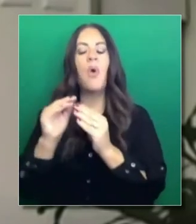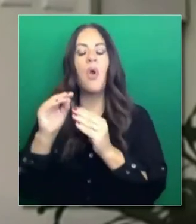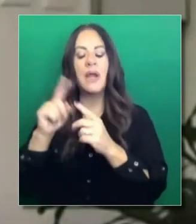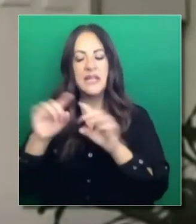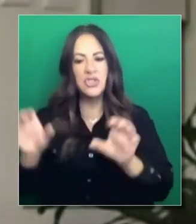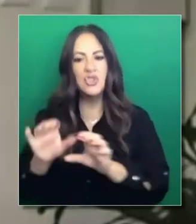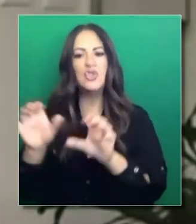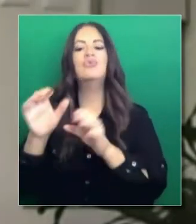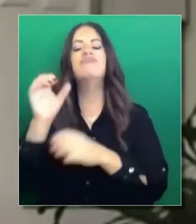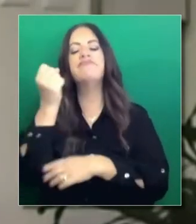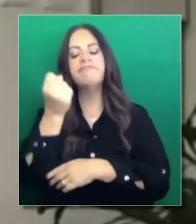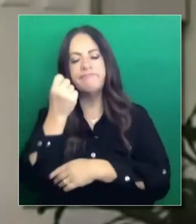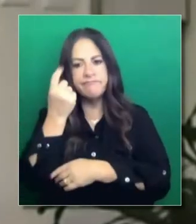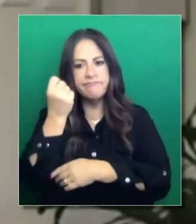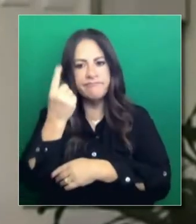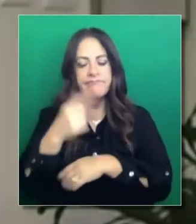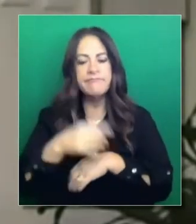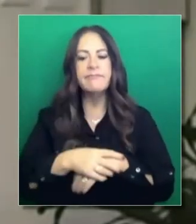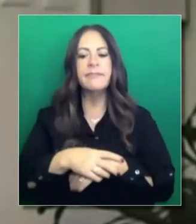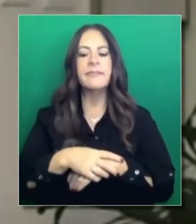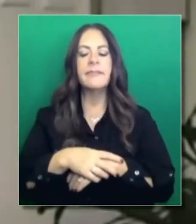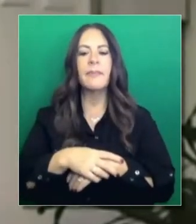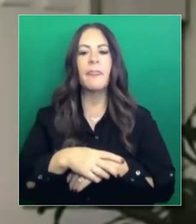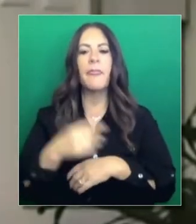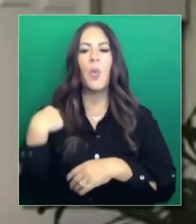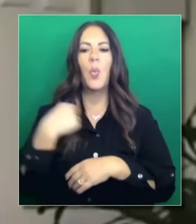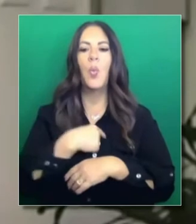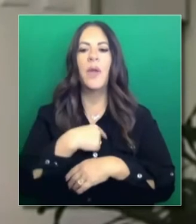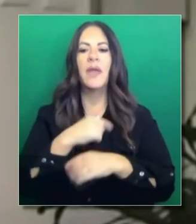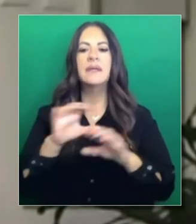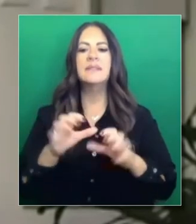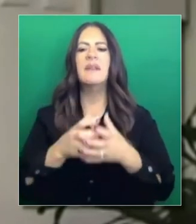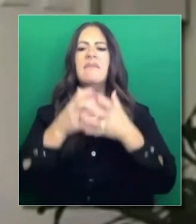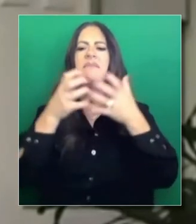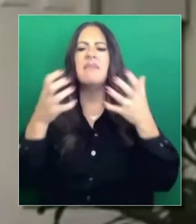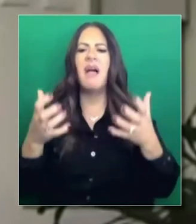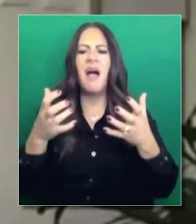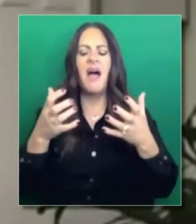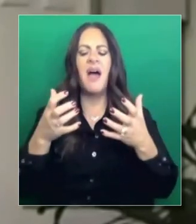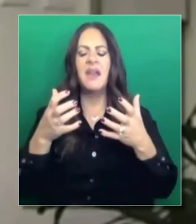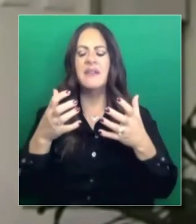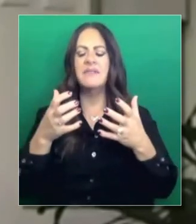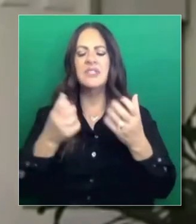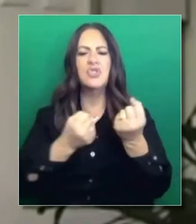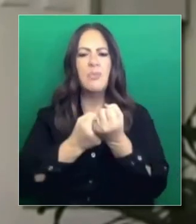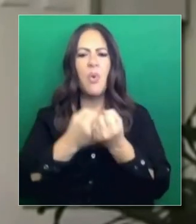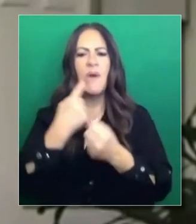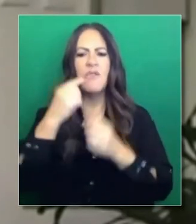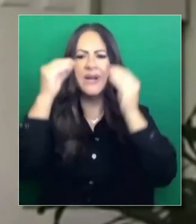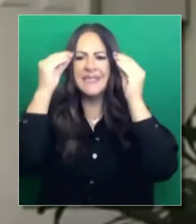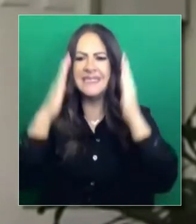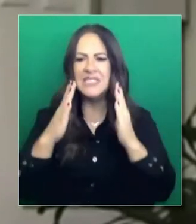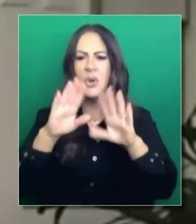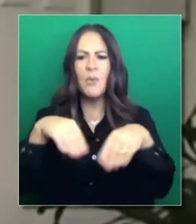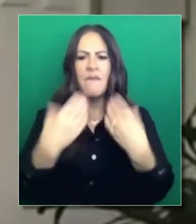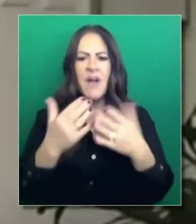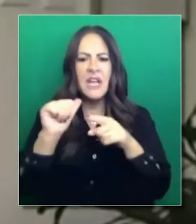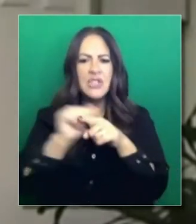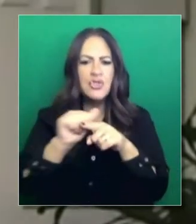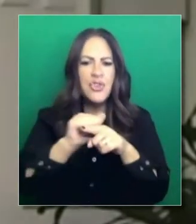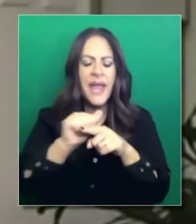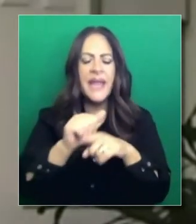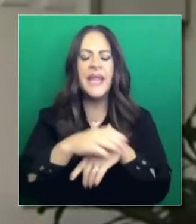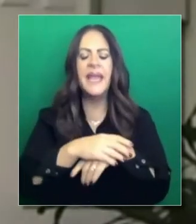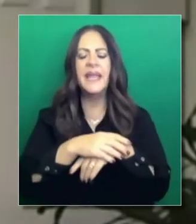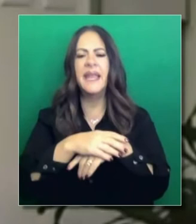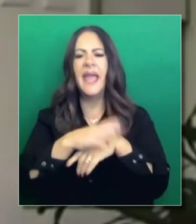más trabajo por delante. Desde luego, hemos realizado un gran trabajo de desarrollo